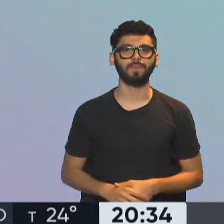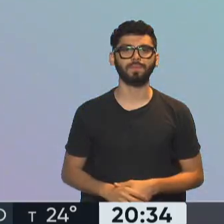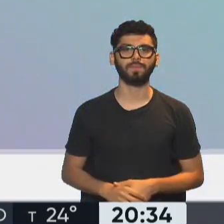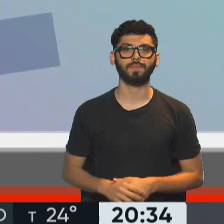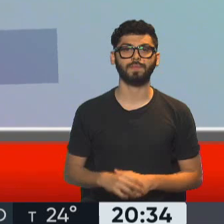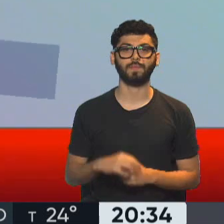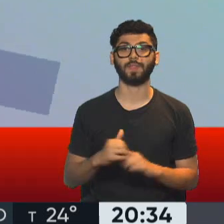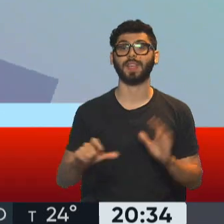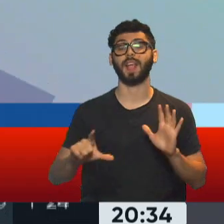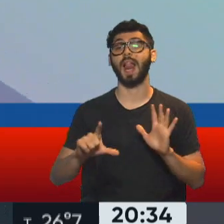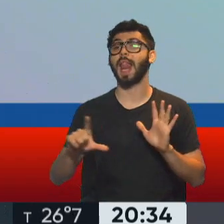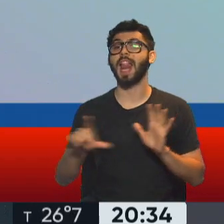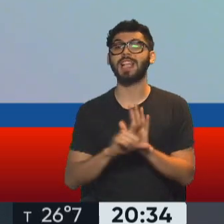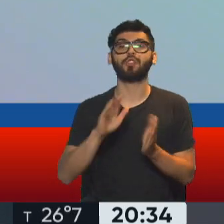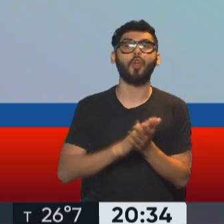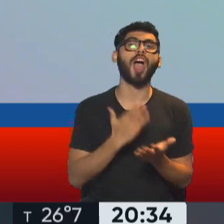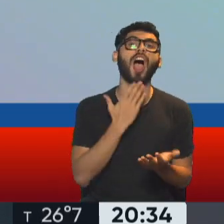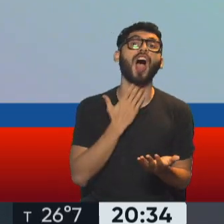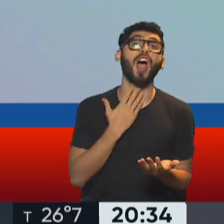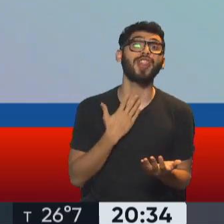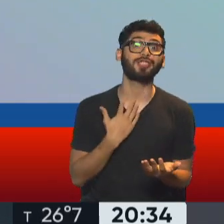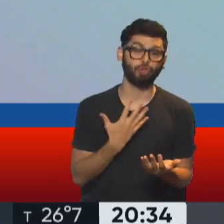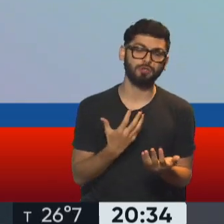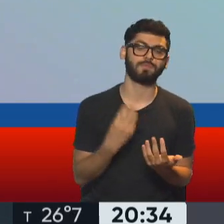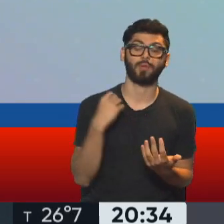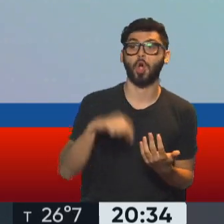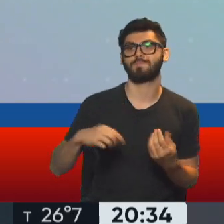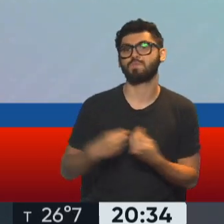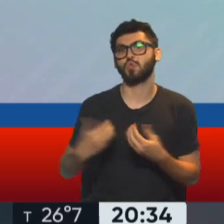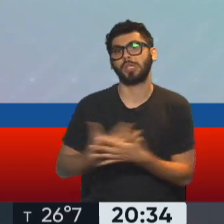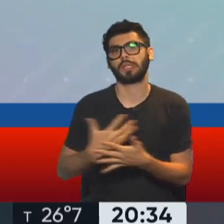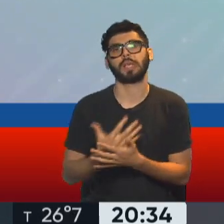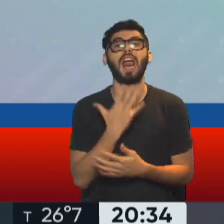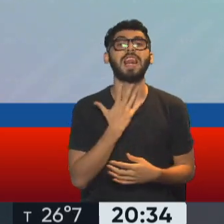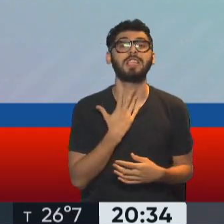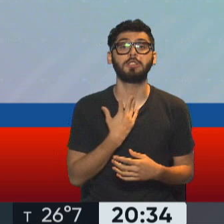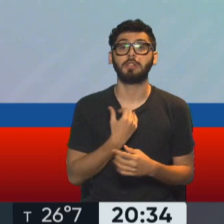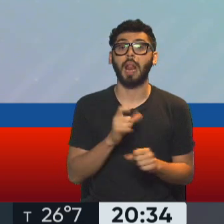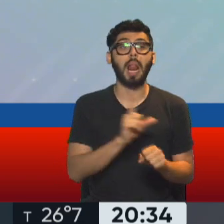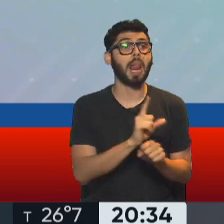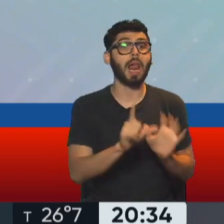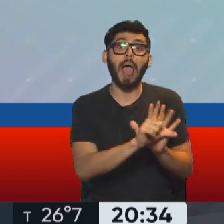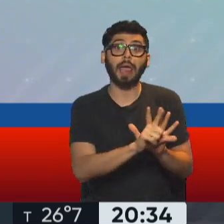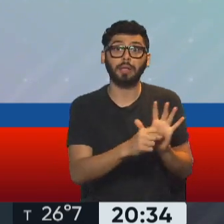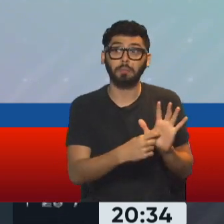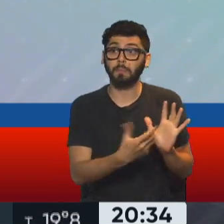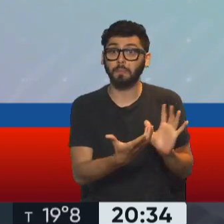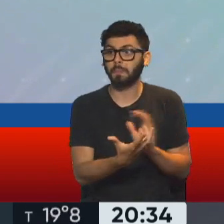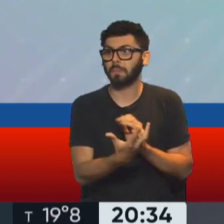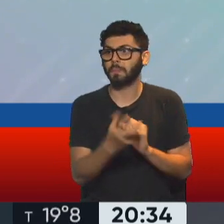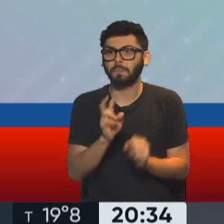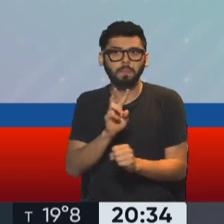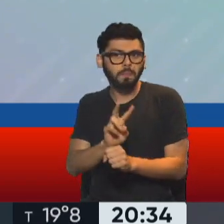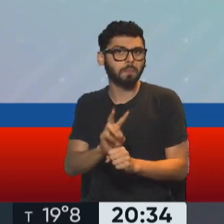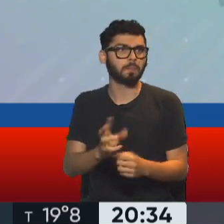Una ley de adicciones. Hoy en día tenemos el flagelo de las adicciones y no hay una ley que los contenga ni que prevenga, digamos, este